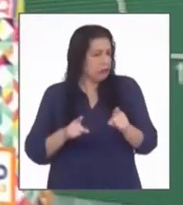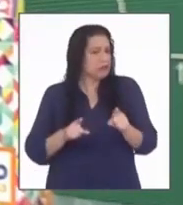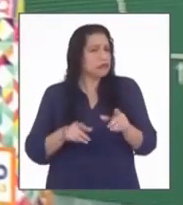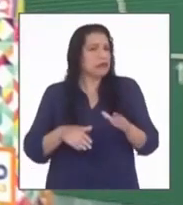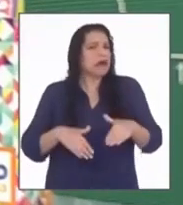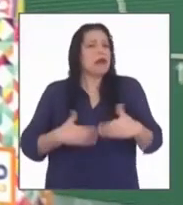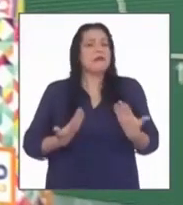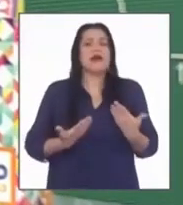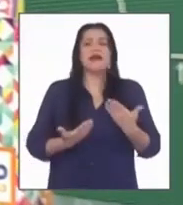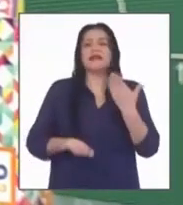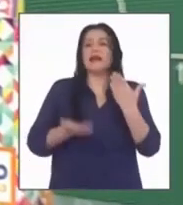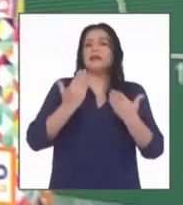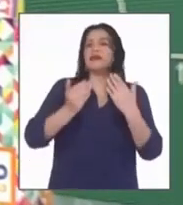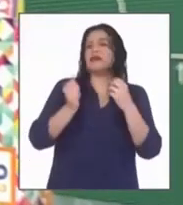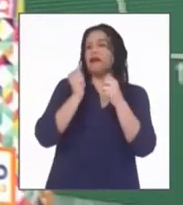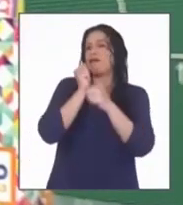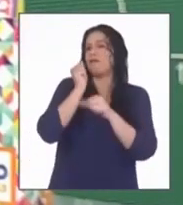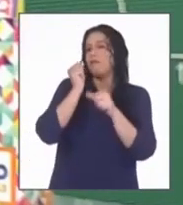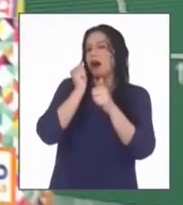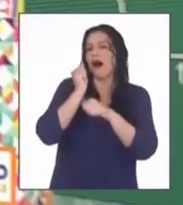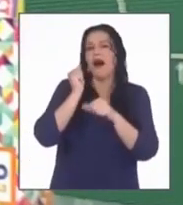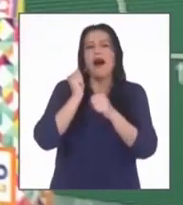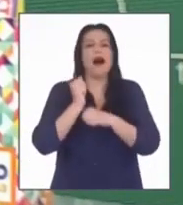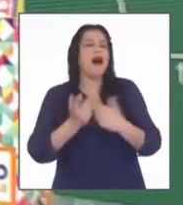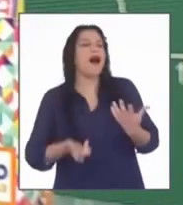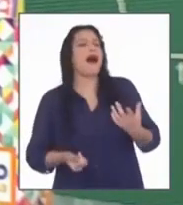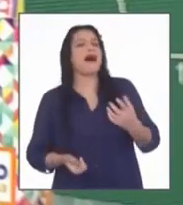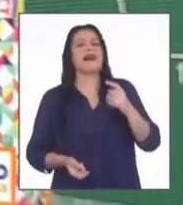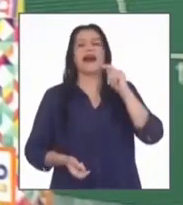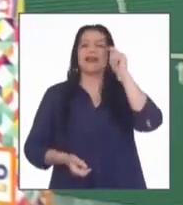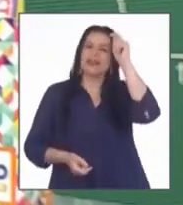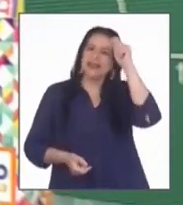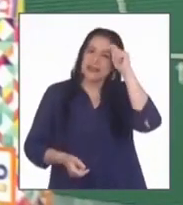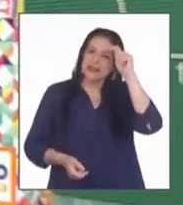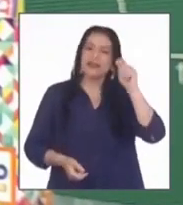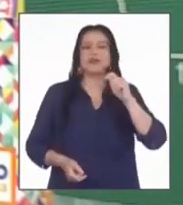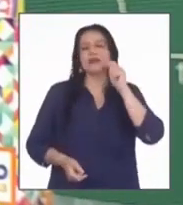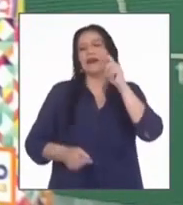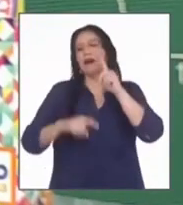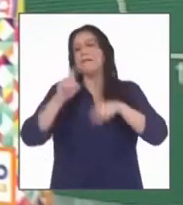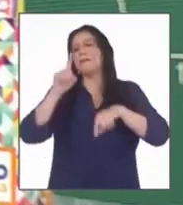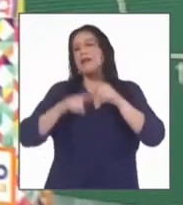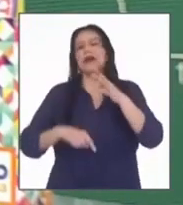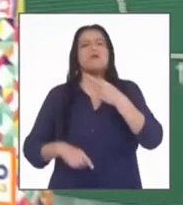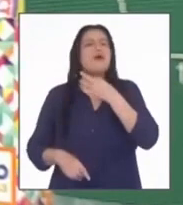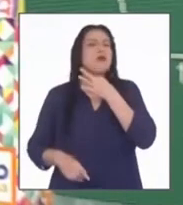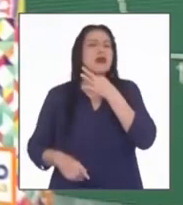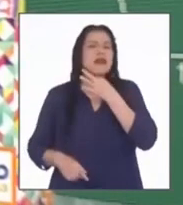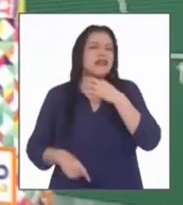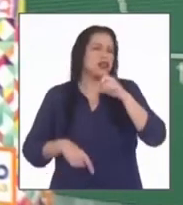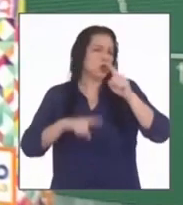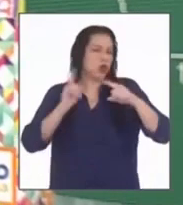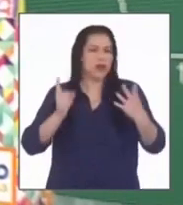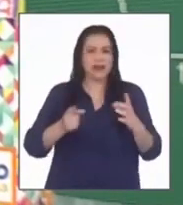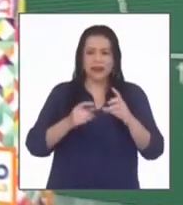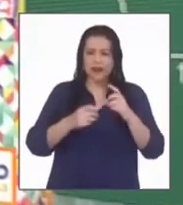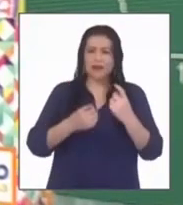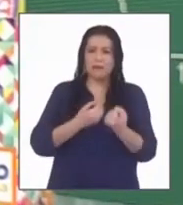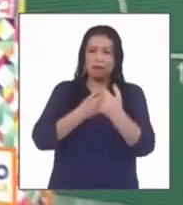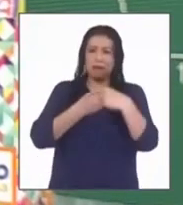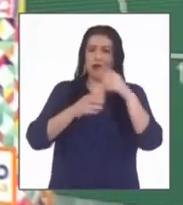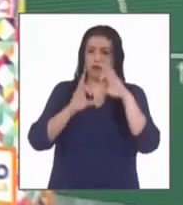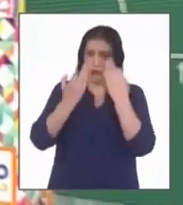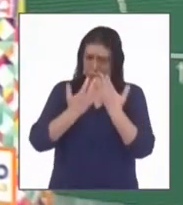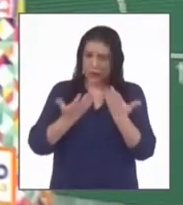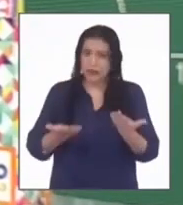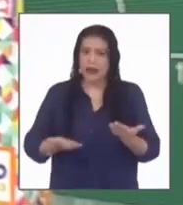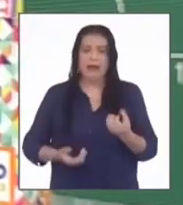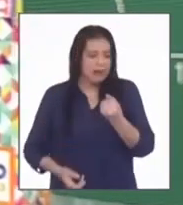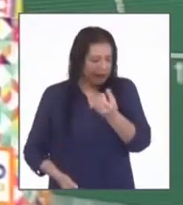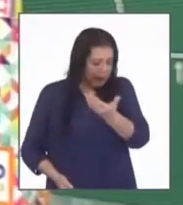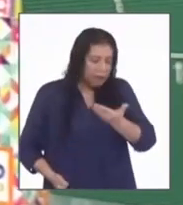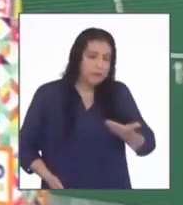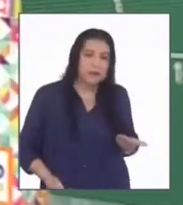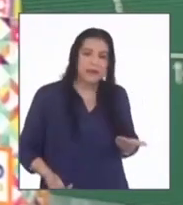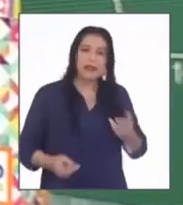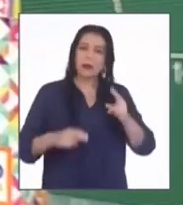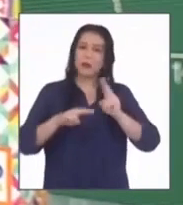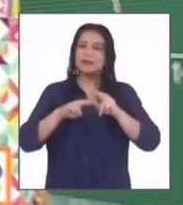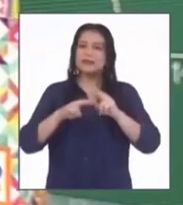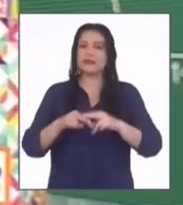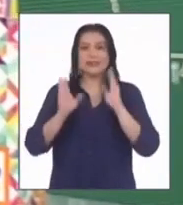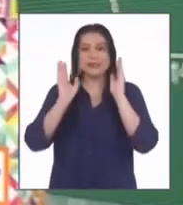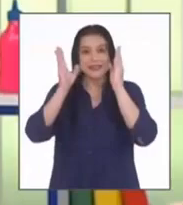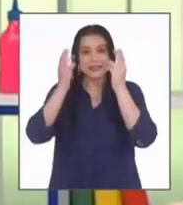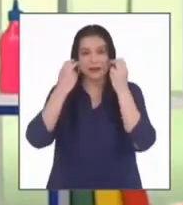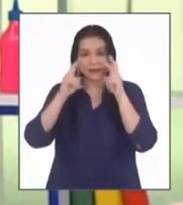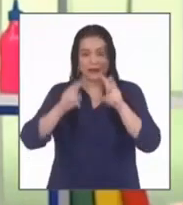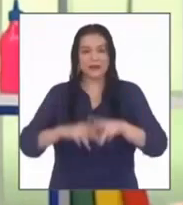supuesto, si tienes por ahí a tu hermano, a tu tía, a tu primo, a tu abuelita o algún familiar ahí juntito a ti, invítenlo a participar